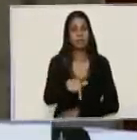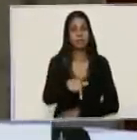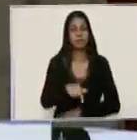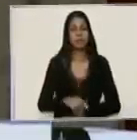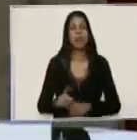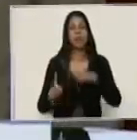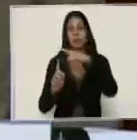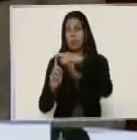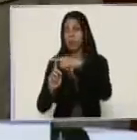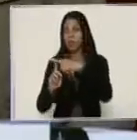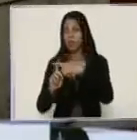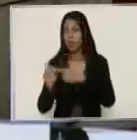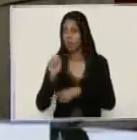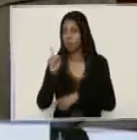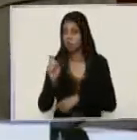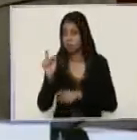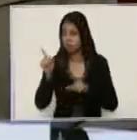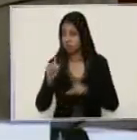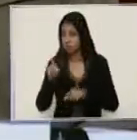Táchira, ¿verdad? Táchira.